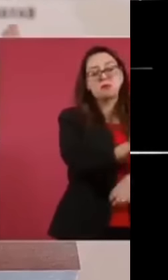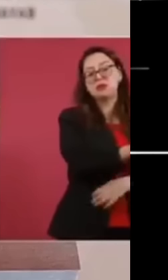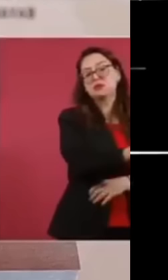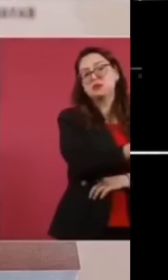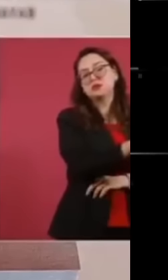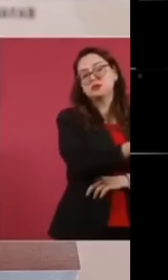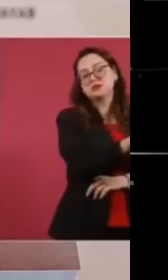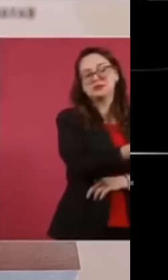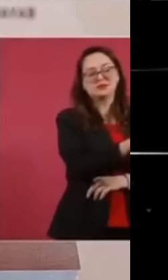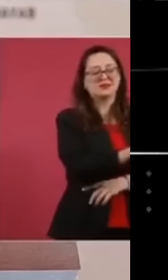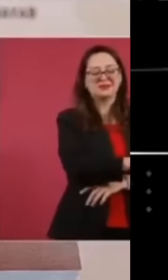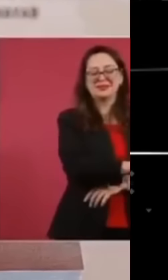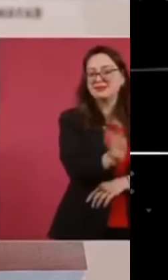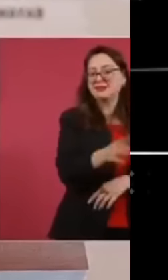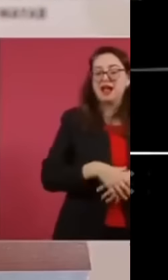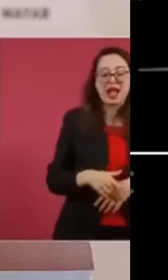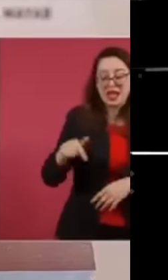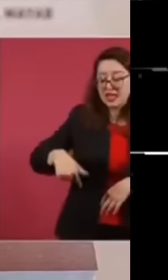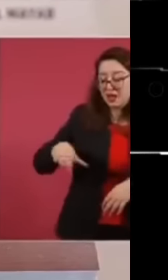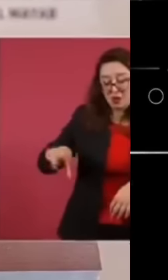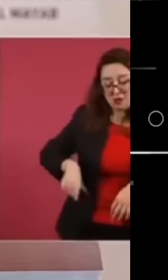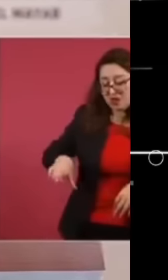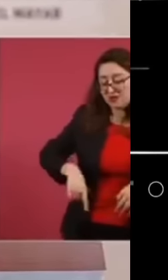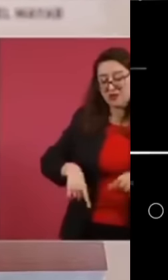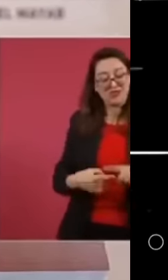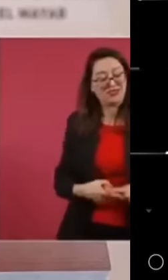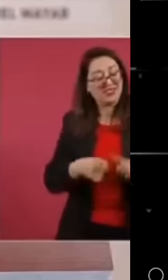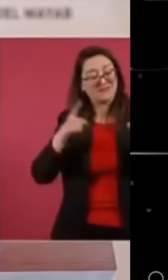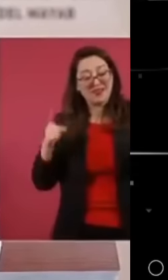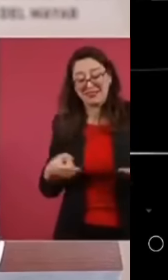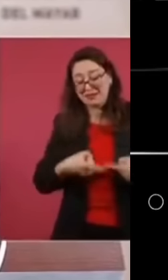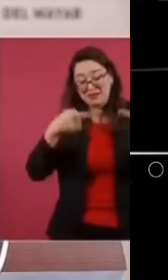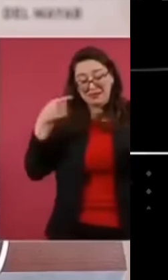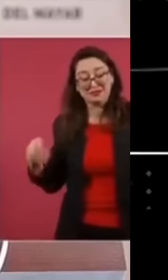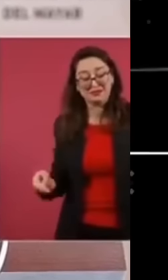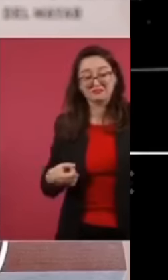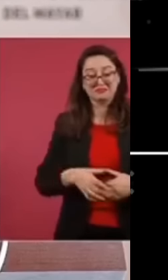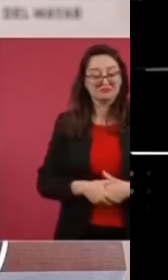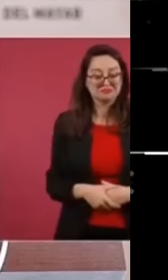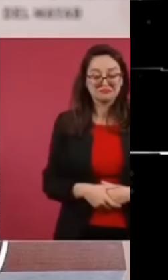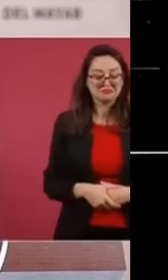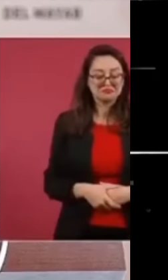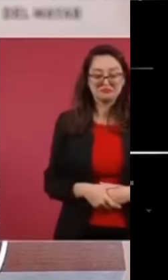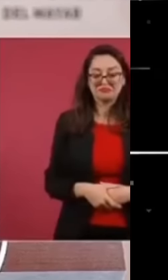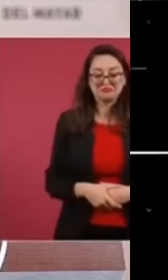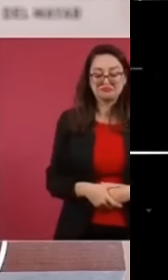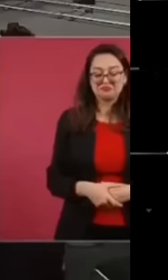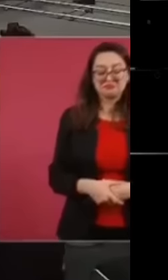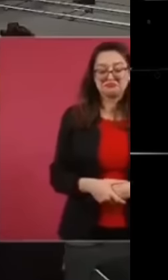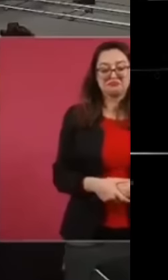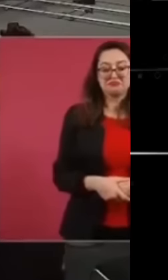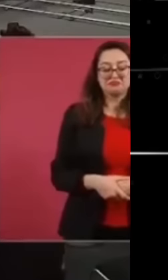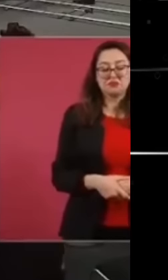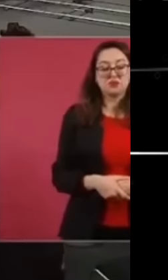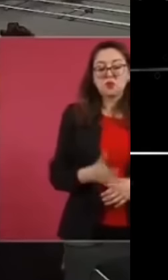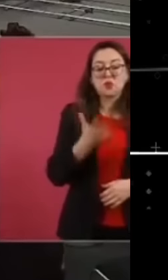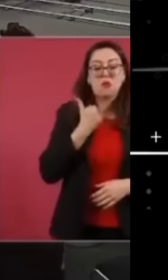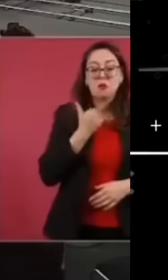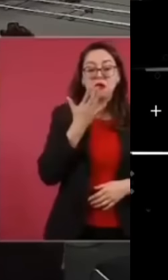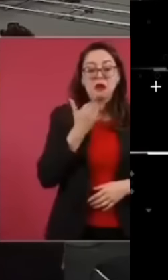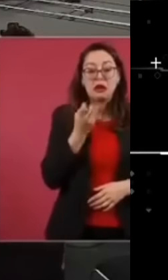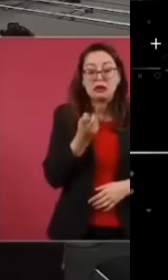cambió eh completamente Entonces no eh